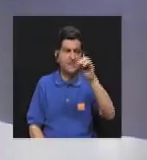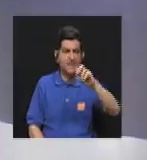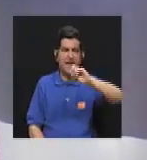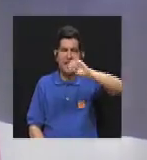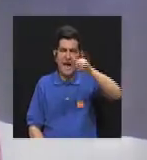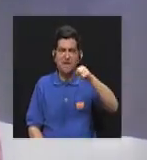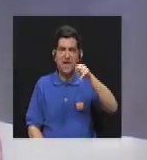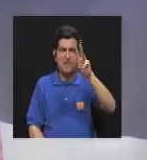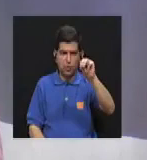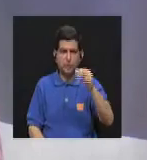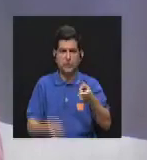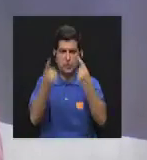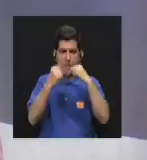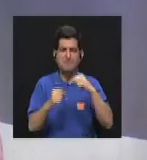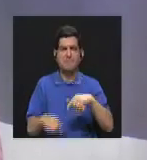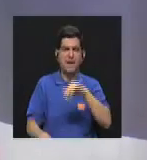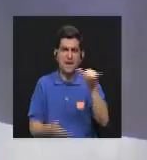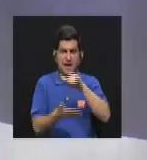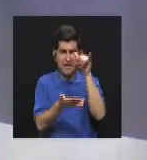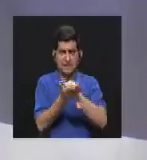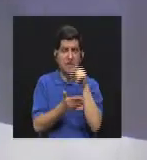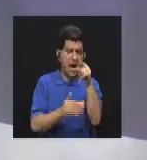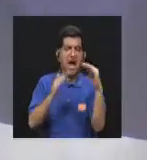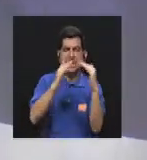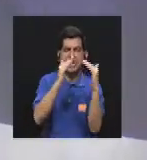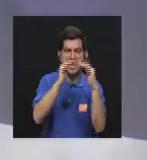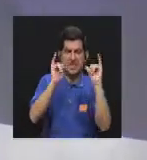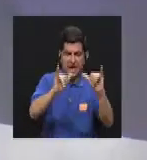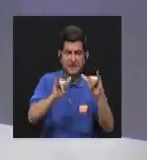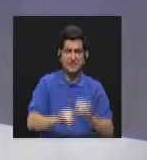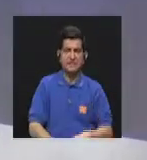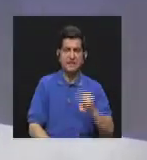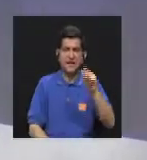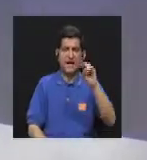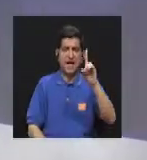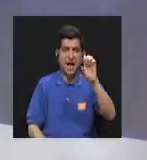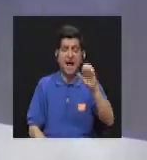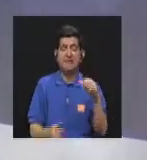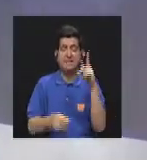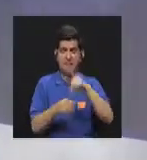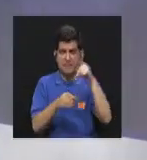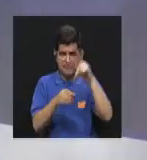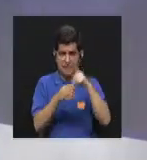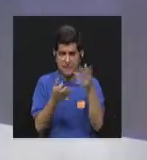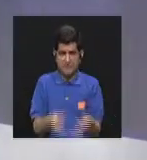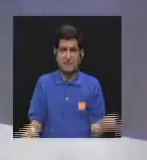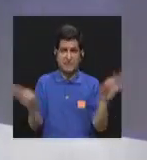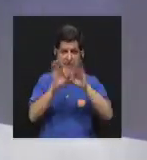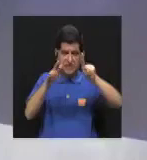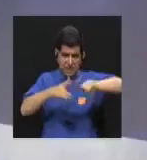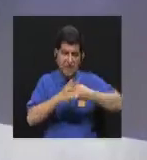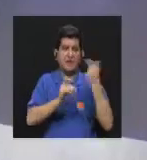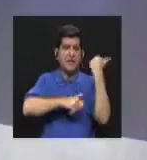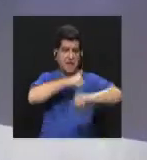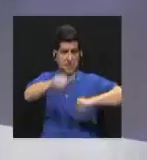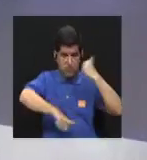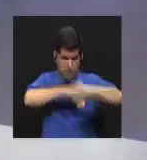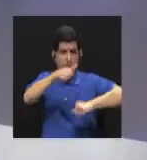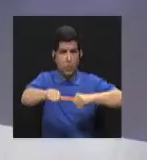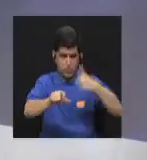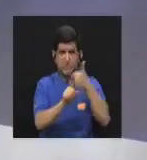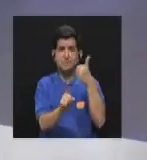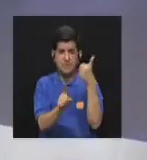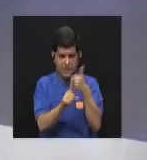Luisa y Javier Montezuma venían a San José, se quedaban ahí. Y porque la ANDE tiene un papel protagonista desde el principio de la